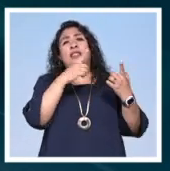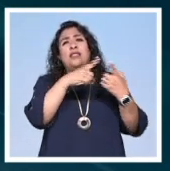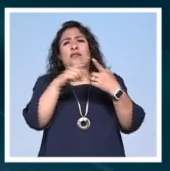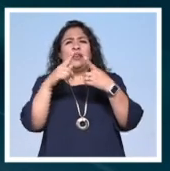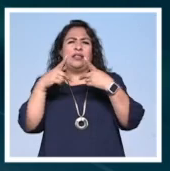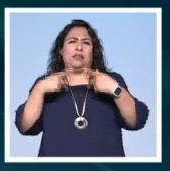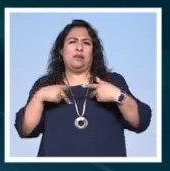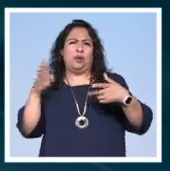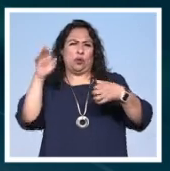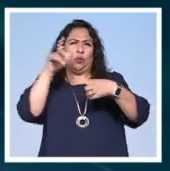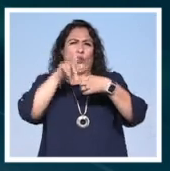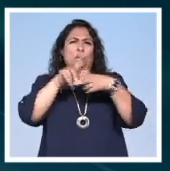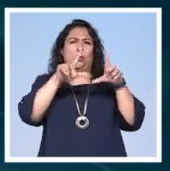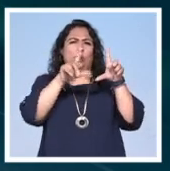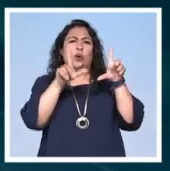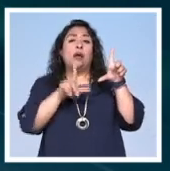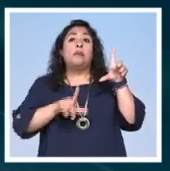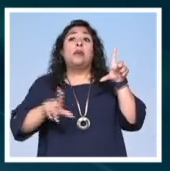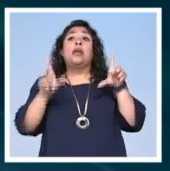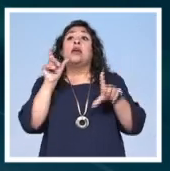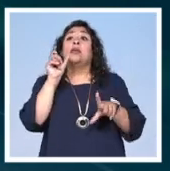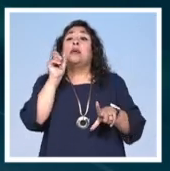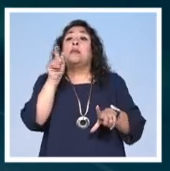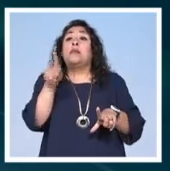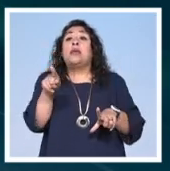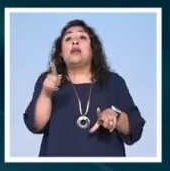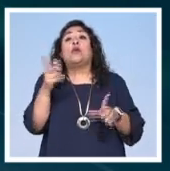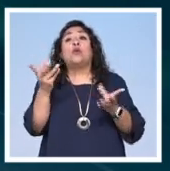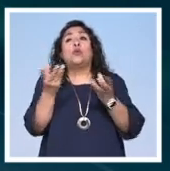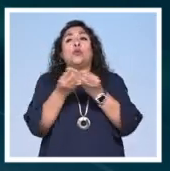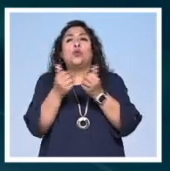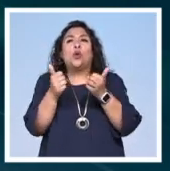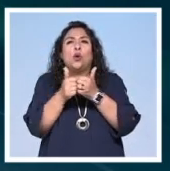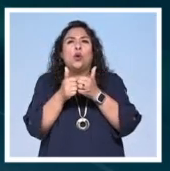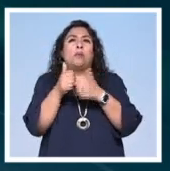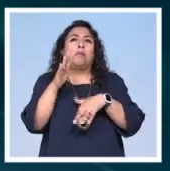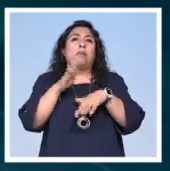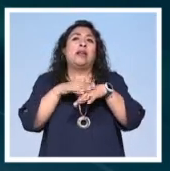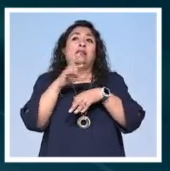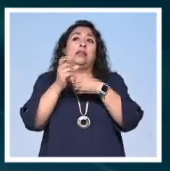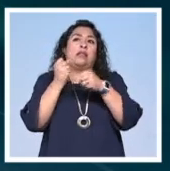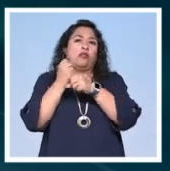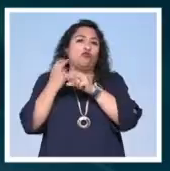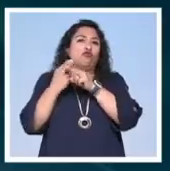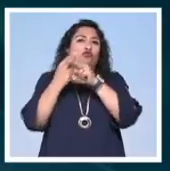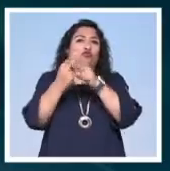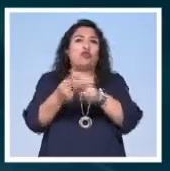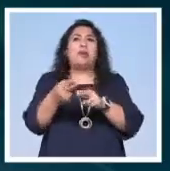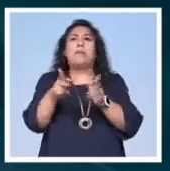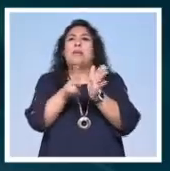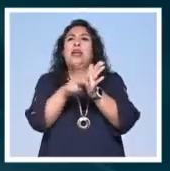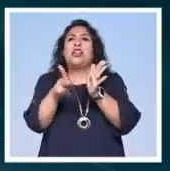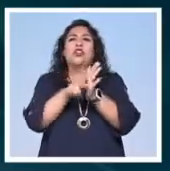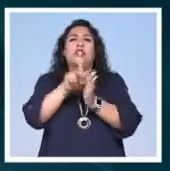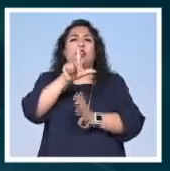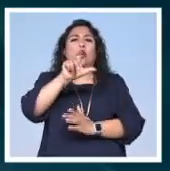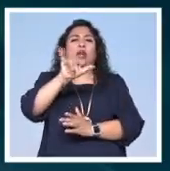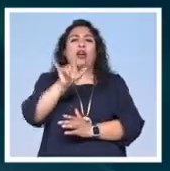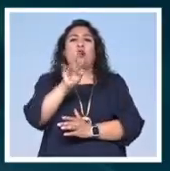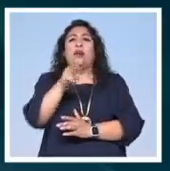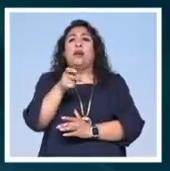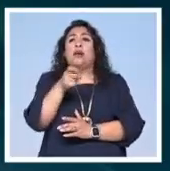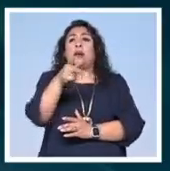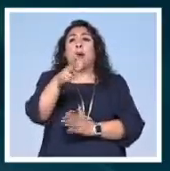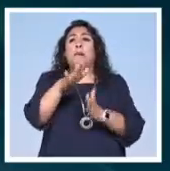personas de la cultura del país también es célebre la colaboración que tuvo por más de 30 años en el diario La Jornada y que tituló